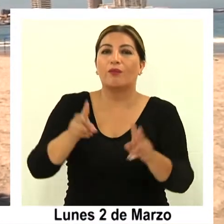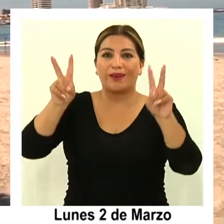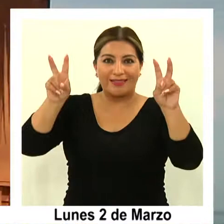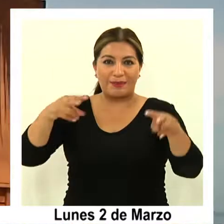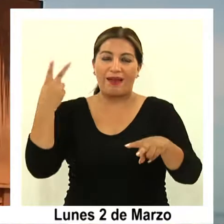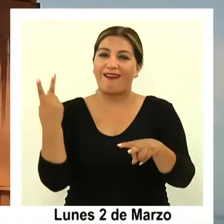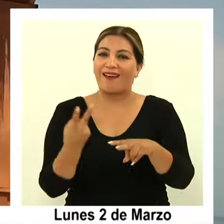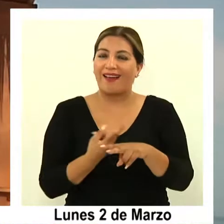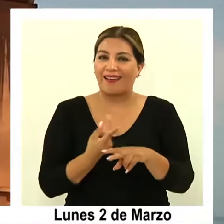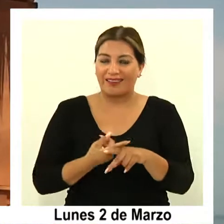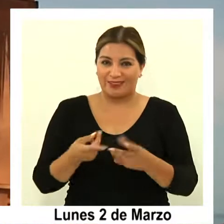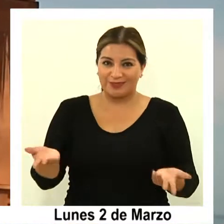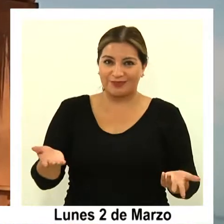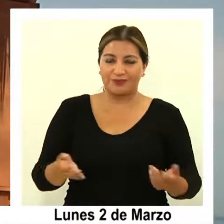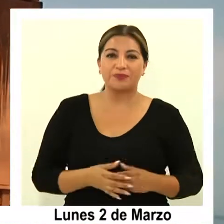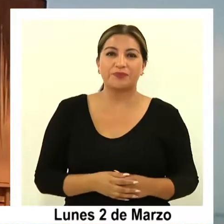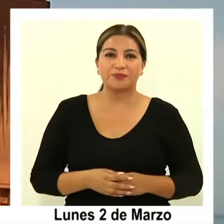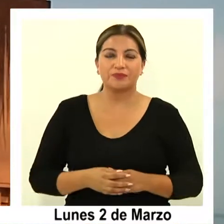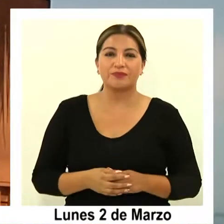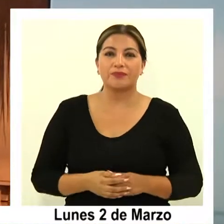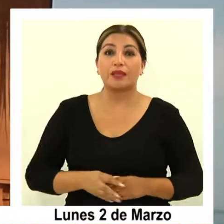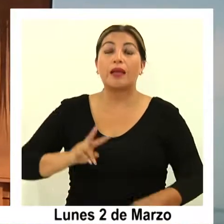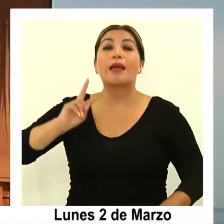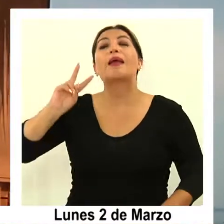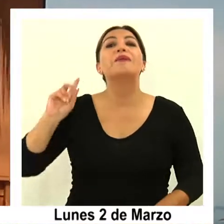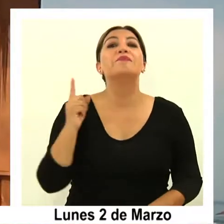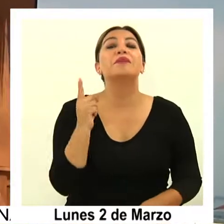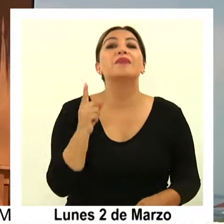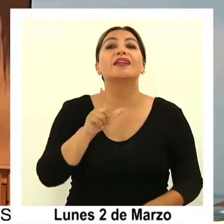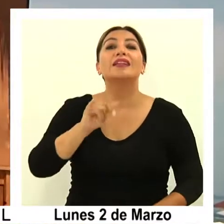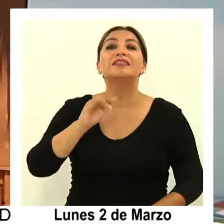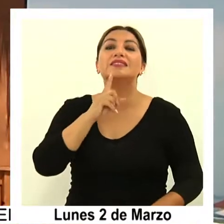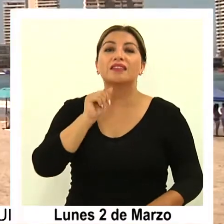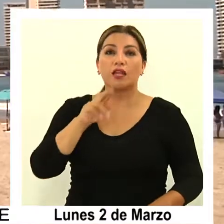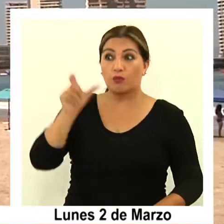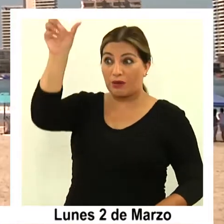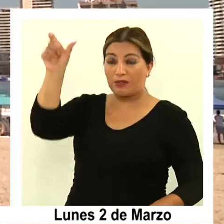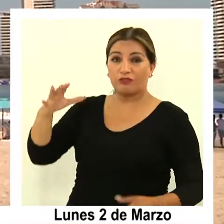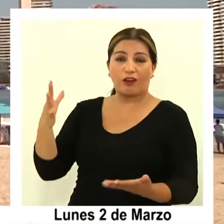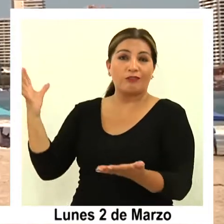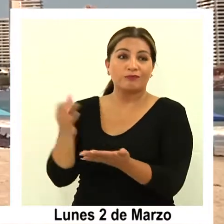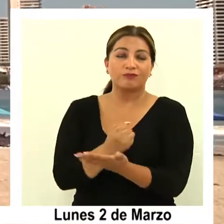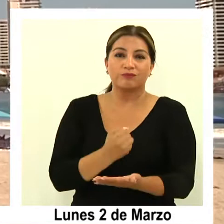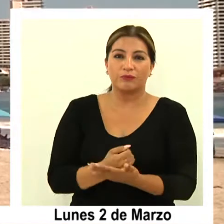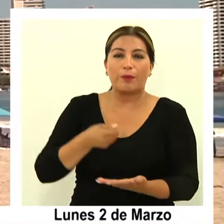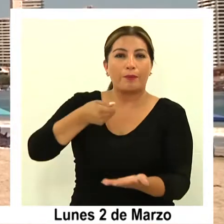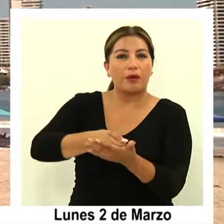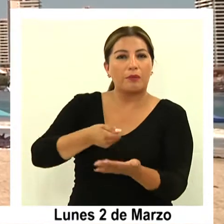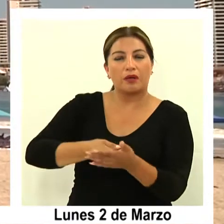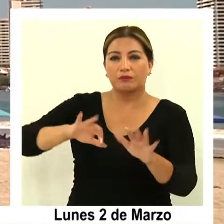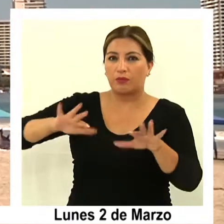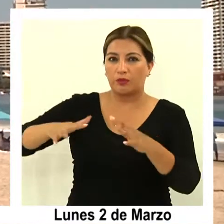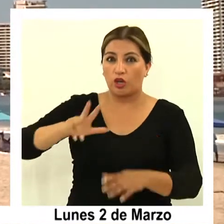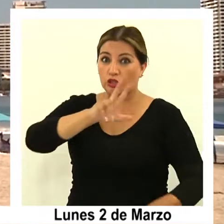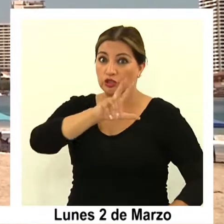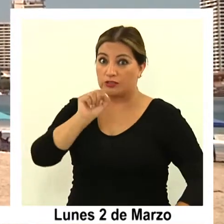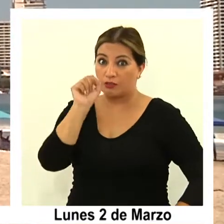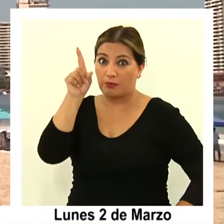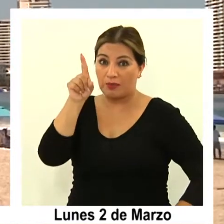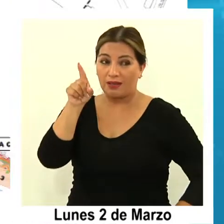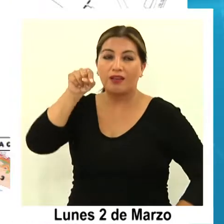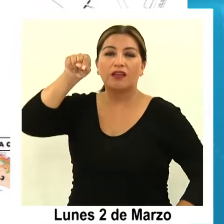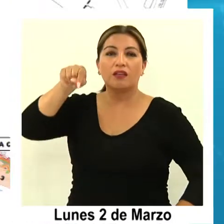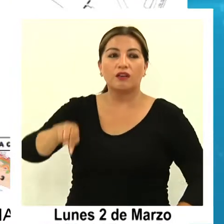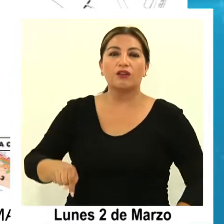por concepto de arriendo en UEFE. El primer llamado a licitación lo ganó una persona que ofreció pagar alrededor de